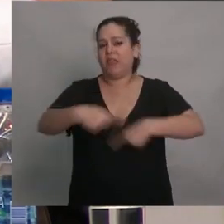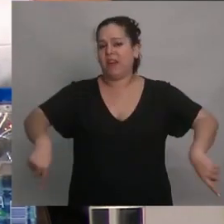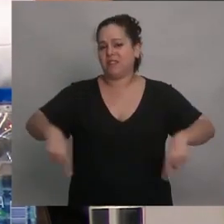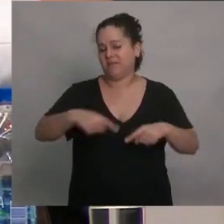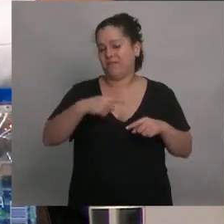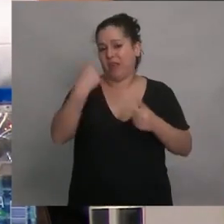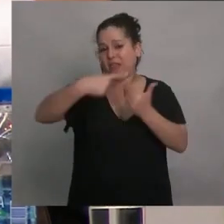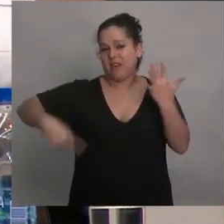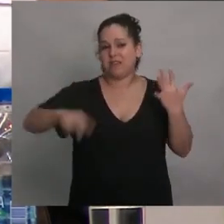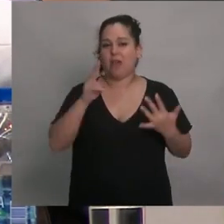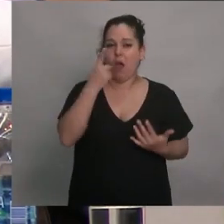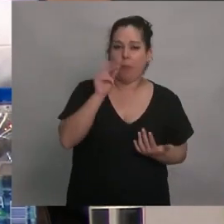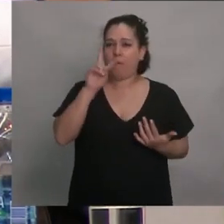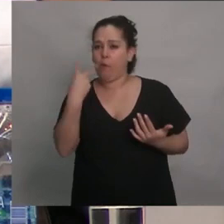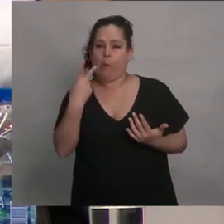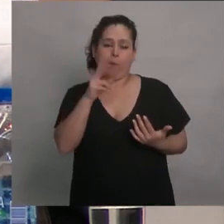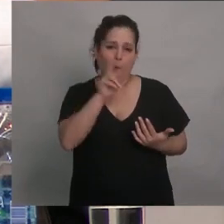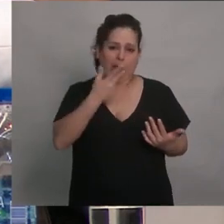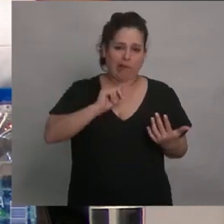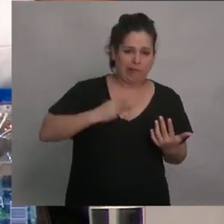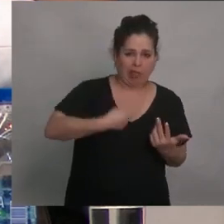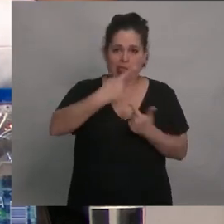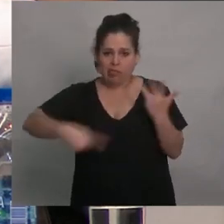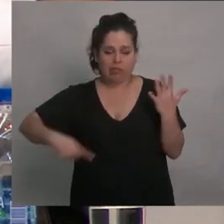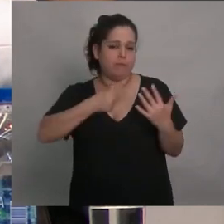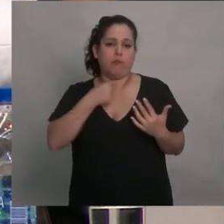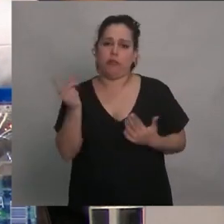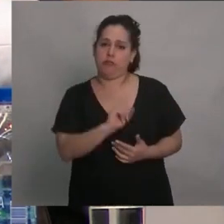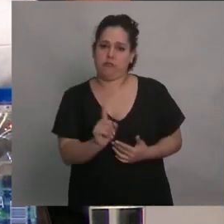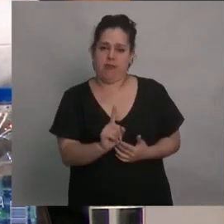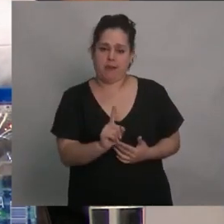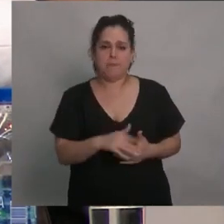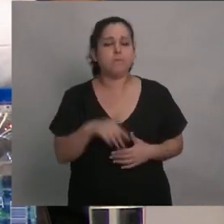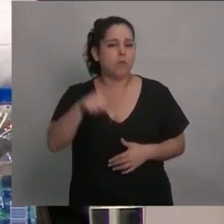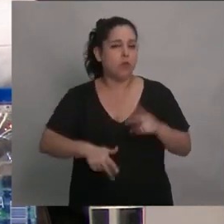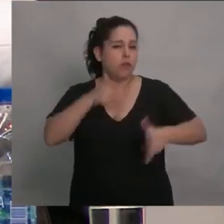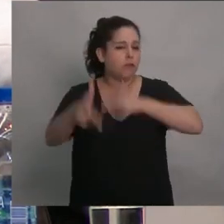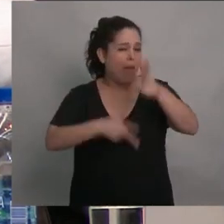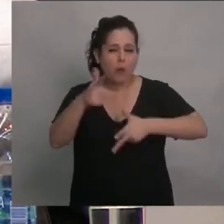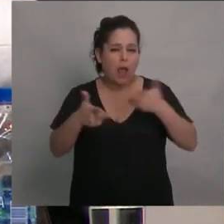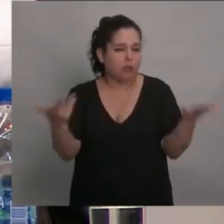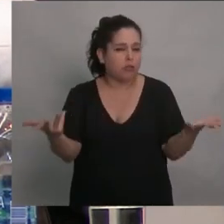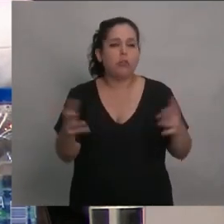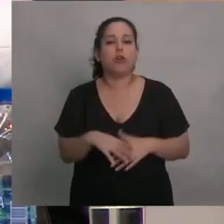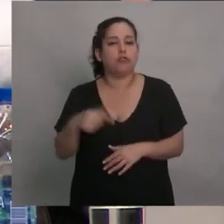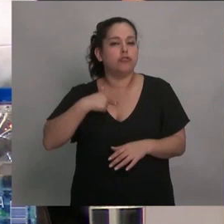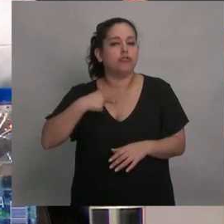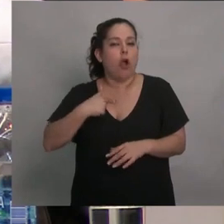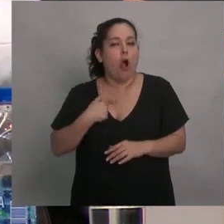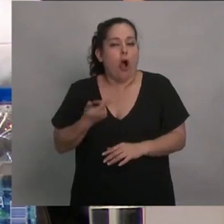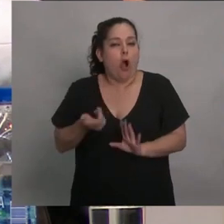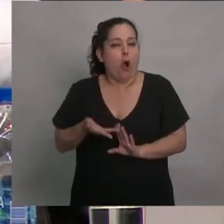¿no? En todo esto, aquí yo estoy hablando de esto, que voy a hablar a partir de mi